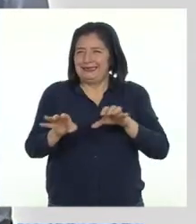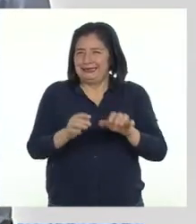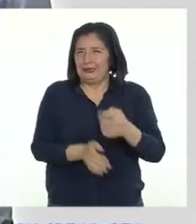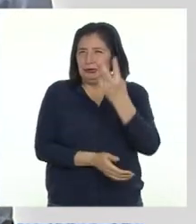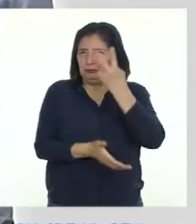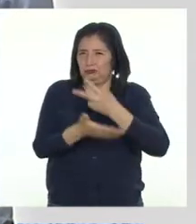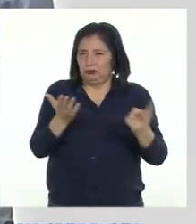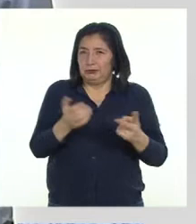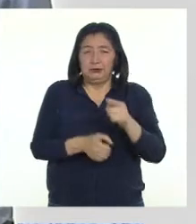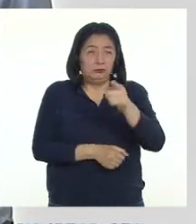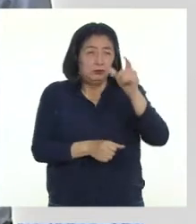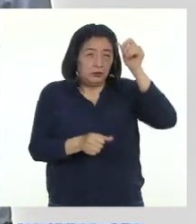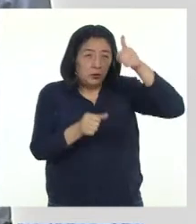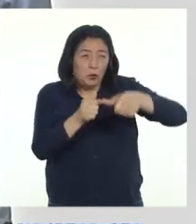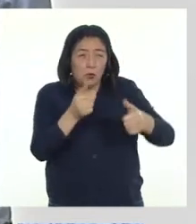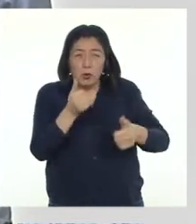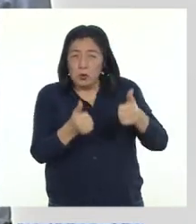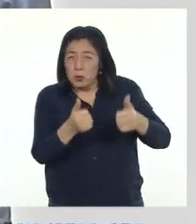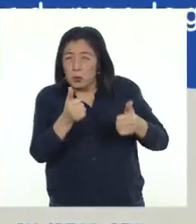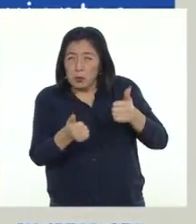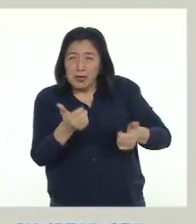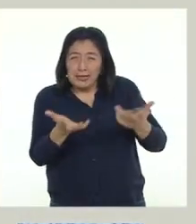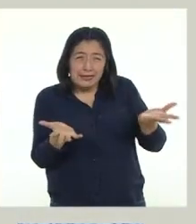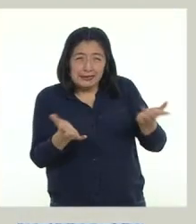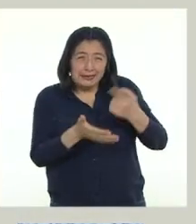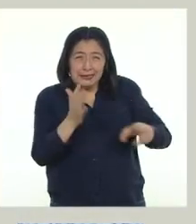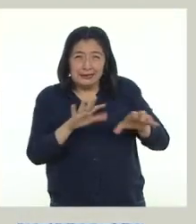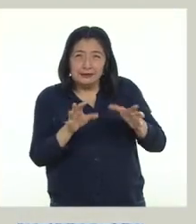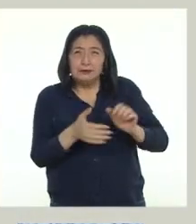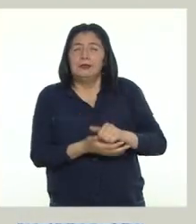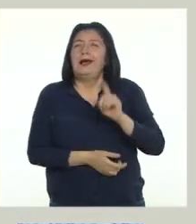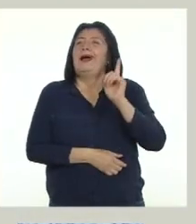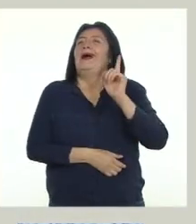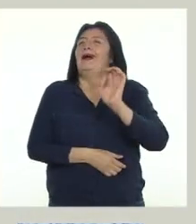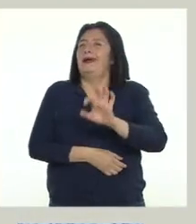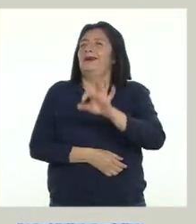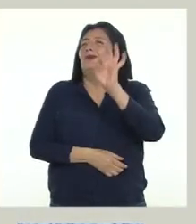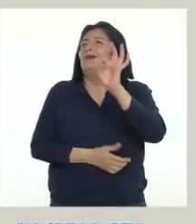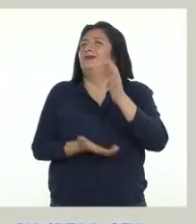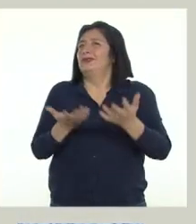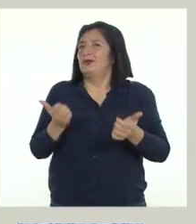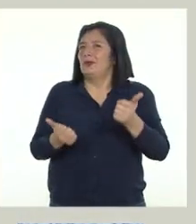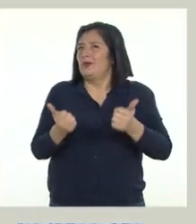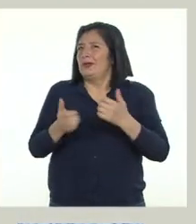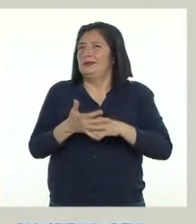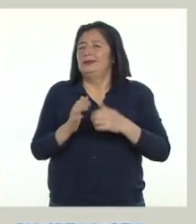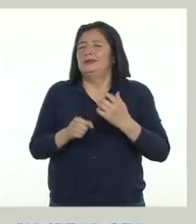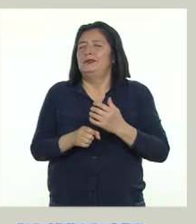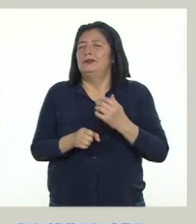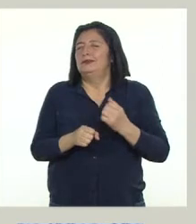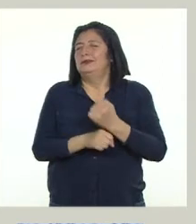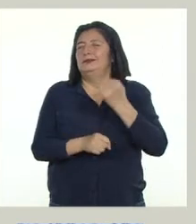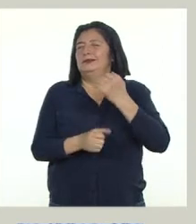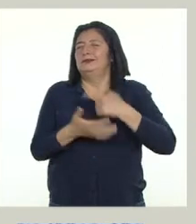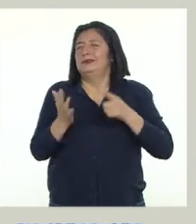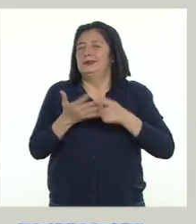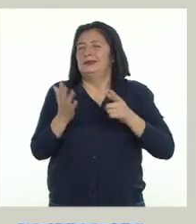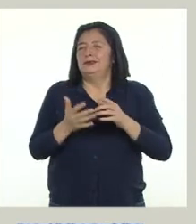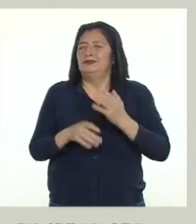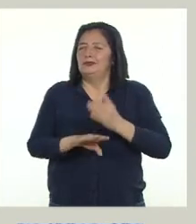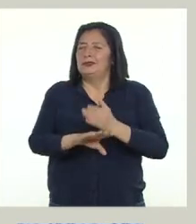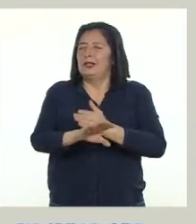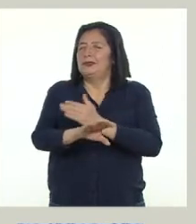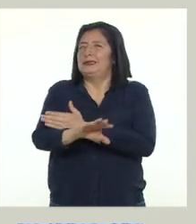2 semanas. ¿Recuerdan cuál era ese reto? Identificar cuáles han sido los grandes logros durante